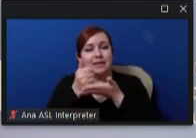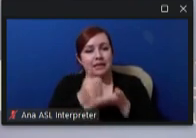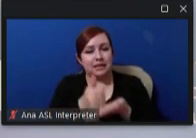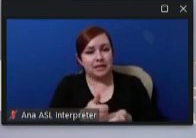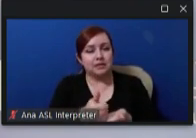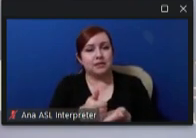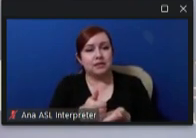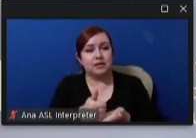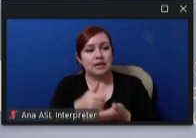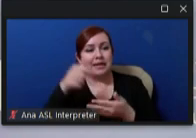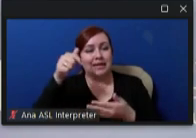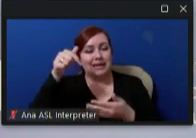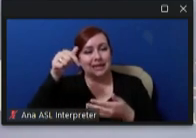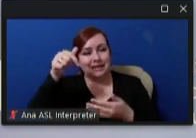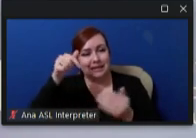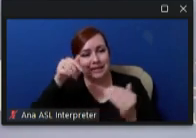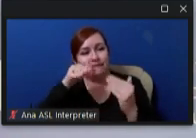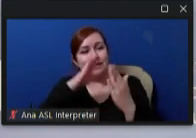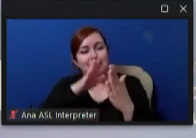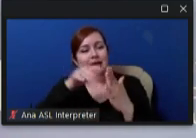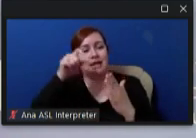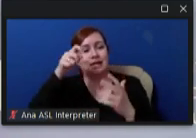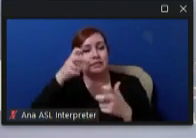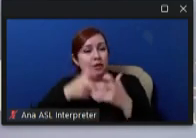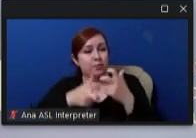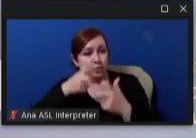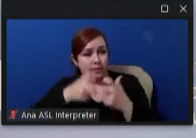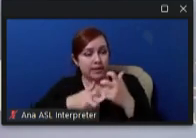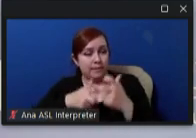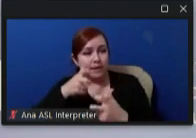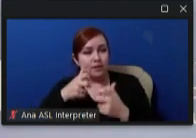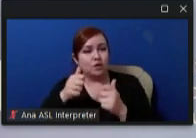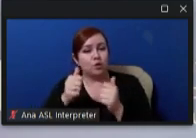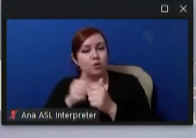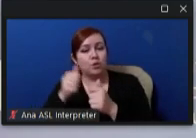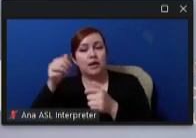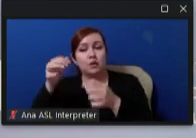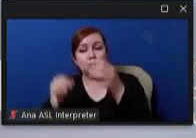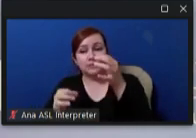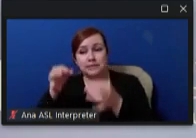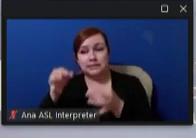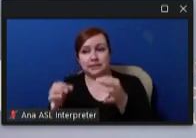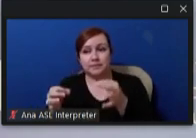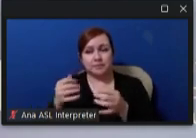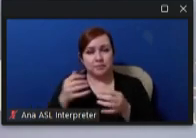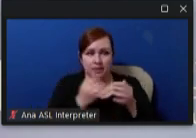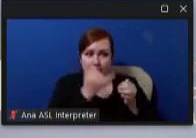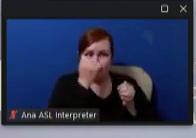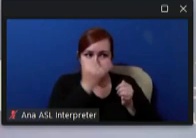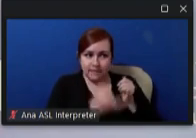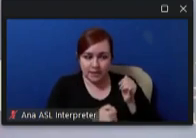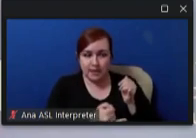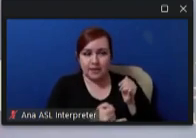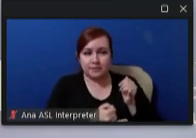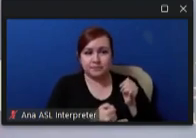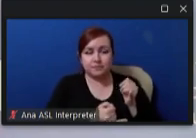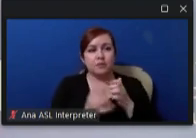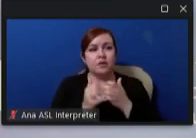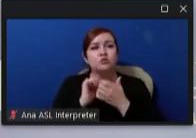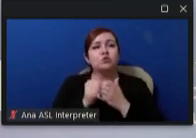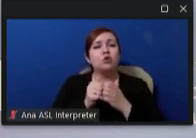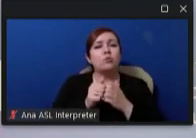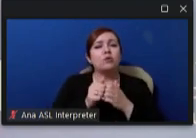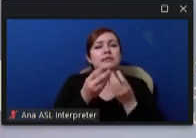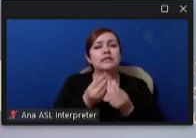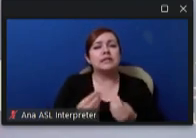esta problemática en justicia? Y me voy al final de la problemática, que es cómo se resuelve en